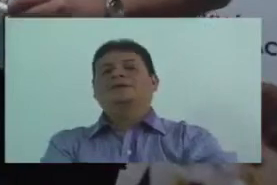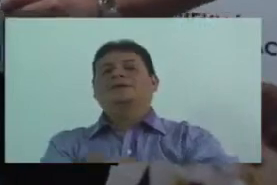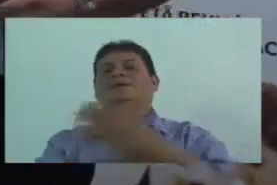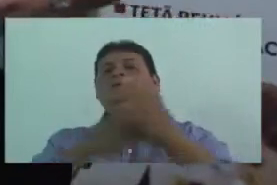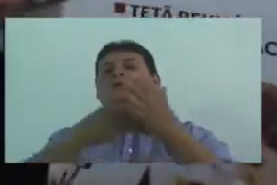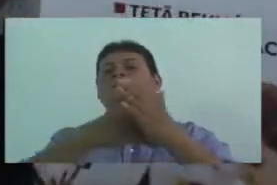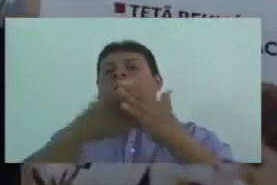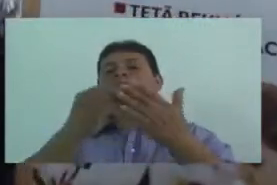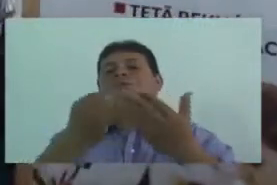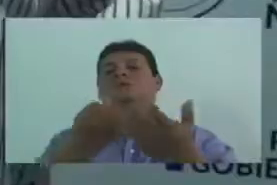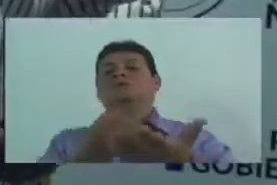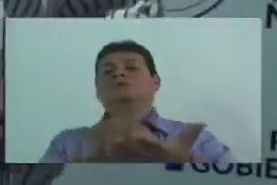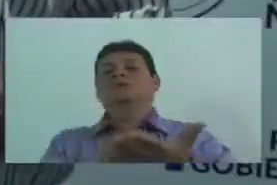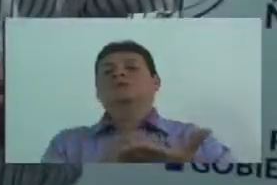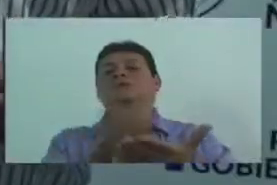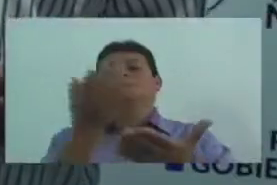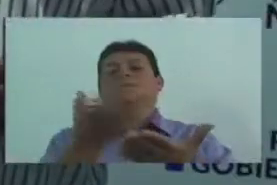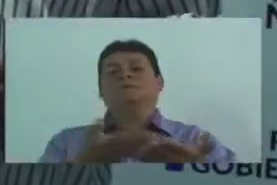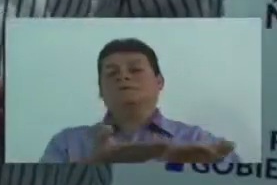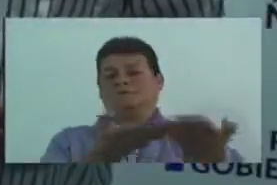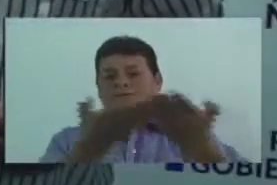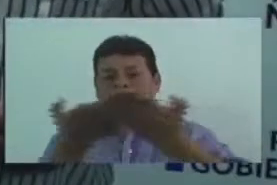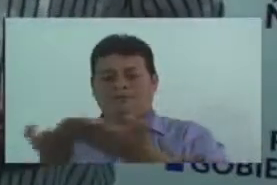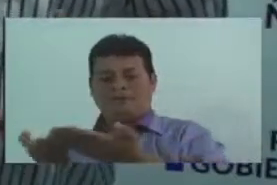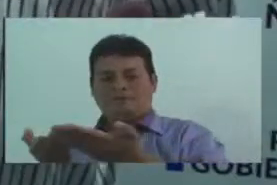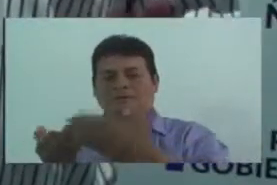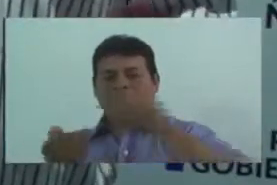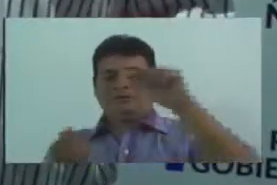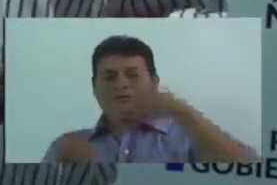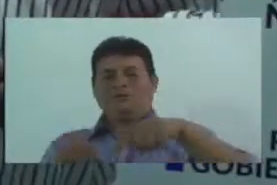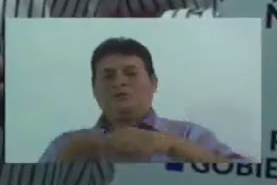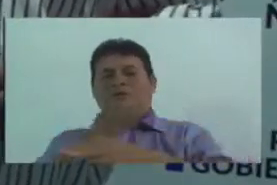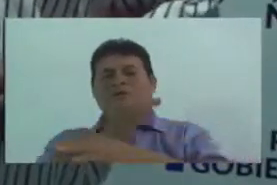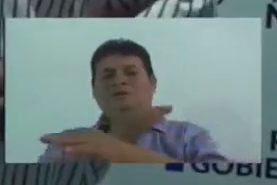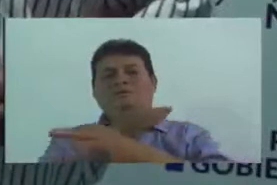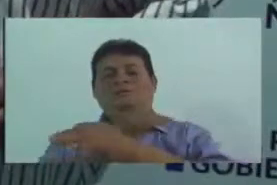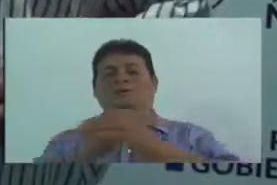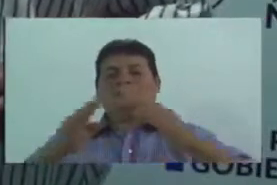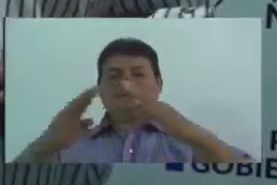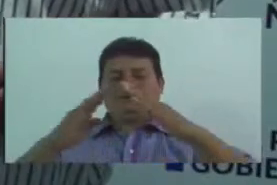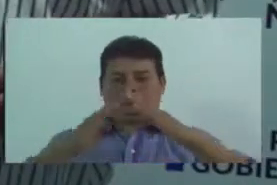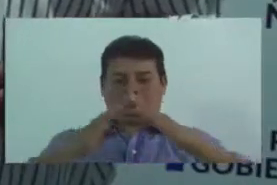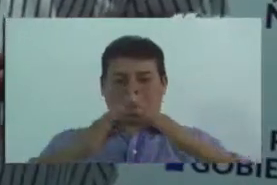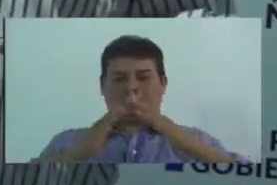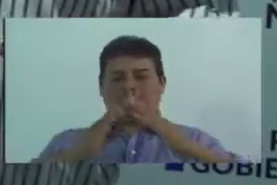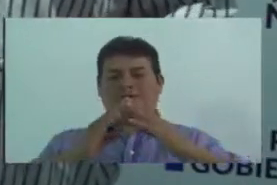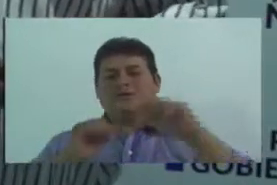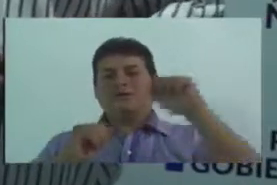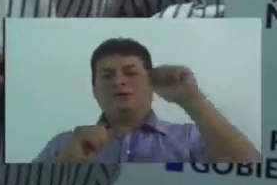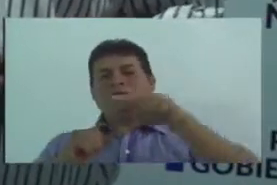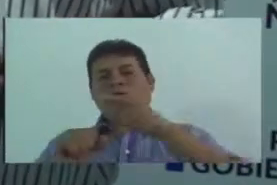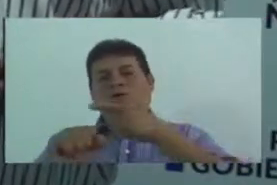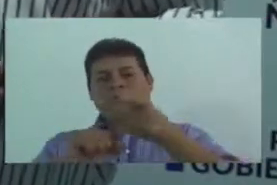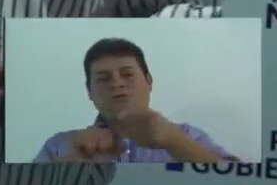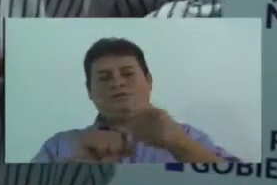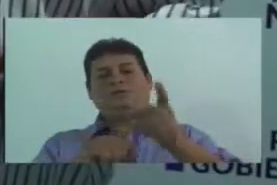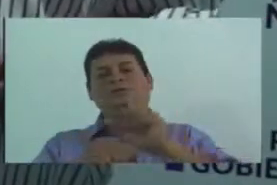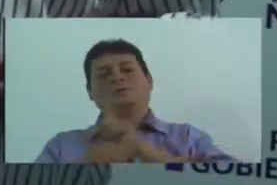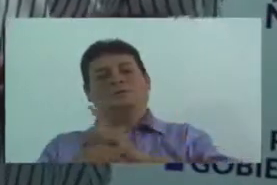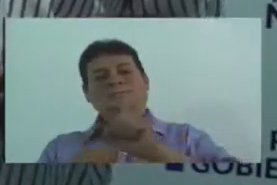Bueno. Muy buenos días, bienvenidos de vuelta. Este es tu programa, Tu Escuela en Casa, un programa propiciado por la